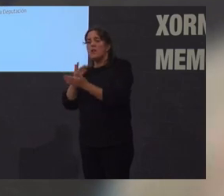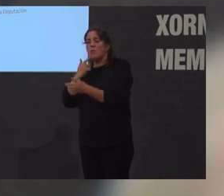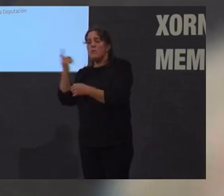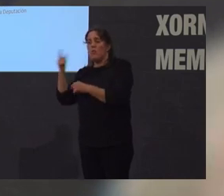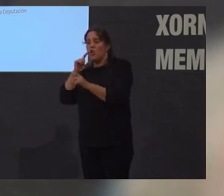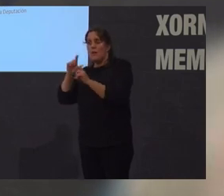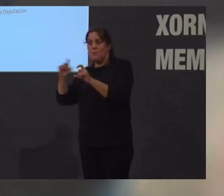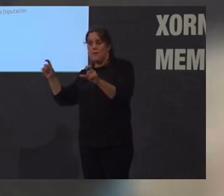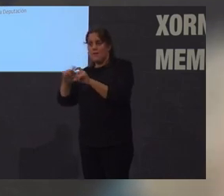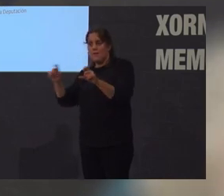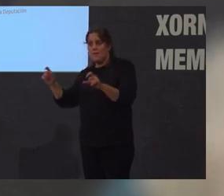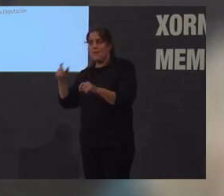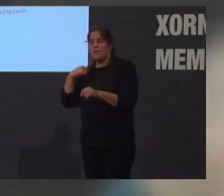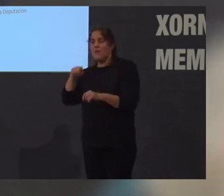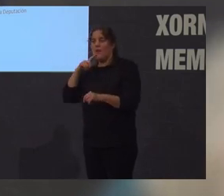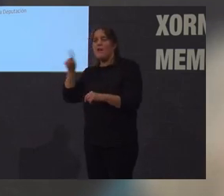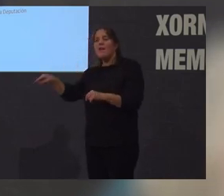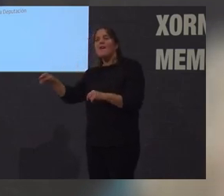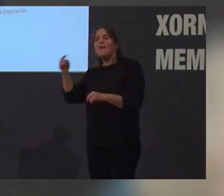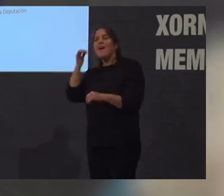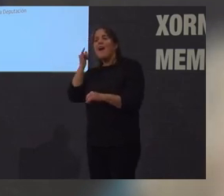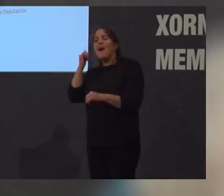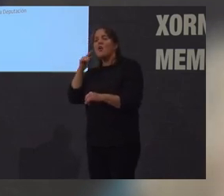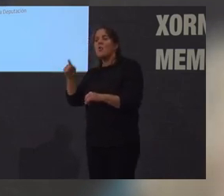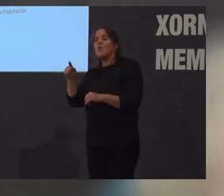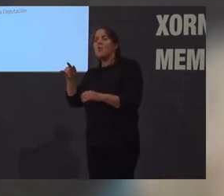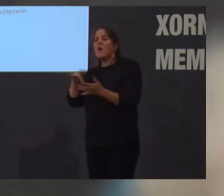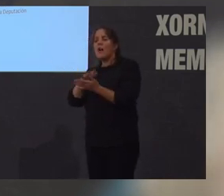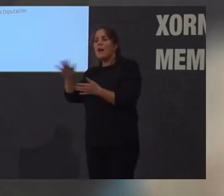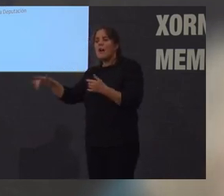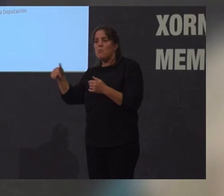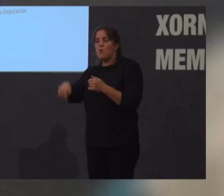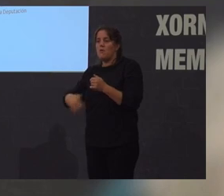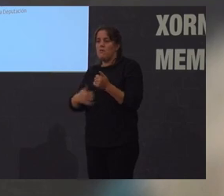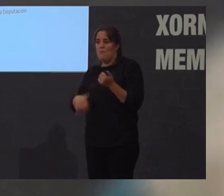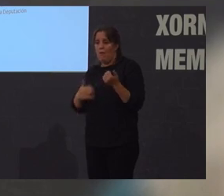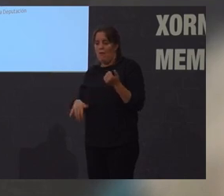Colector en Sevilla, campos de concentración en el Bajo Guadalquivir,